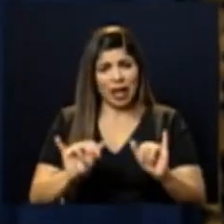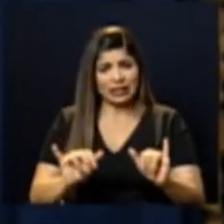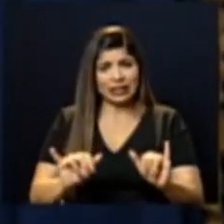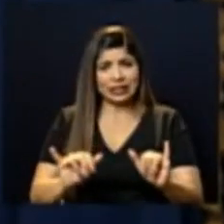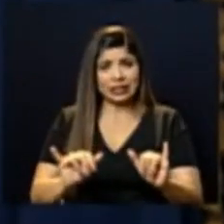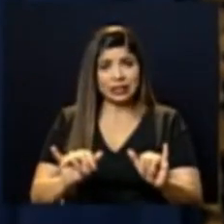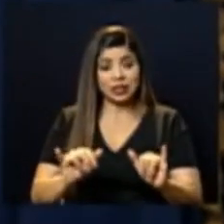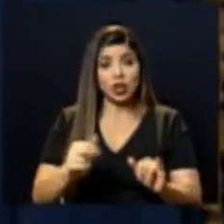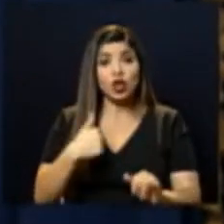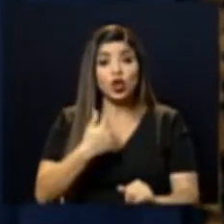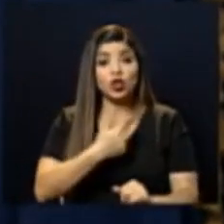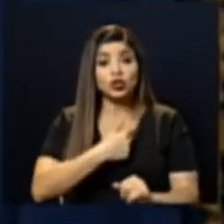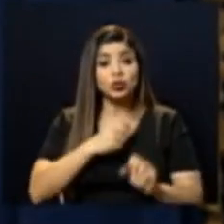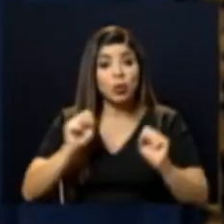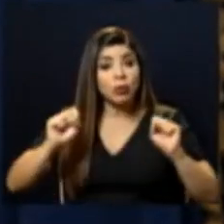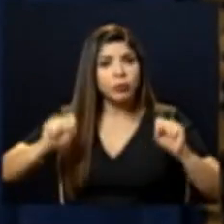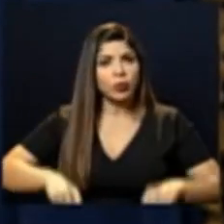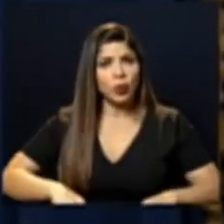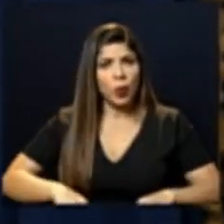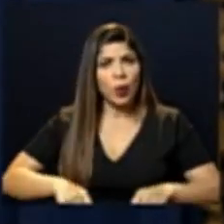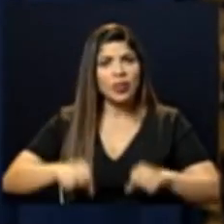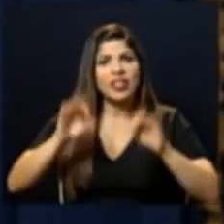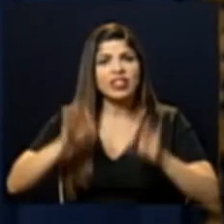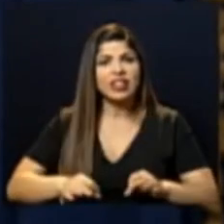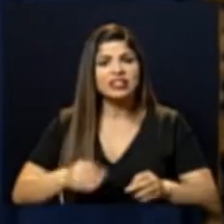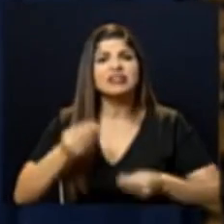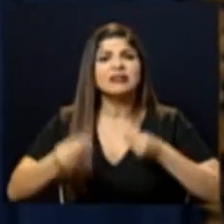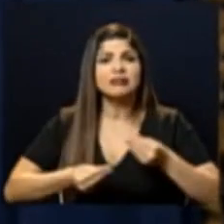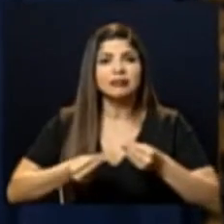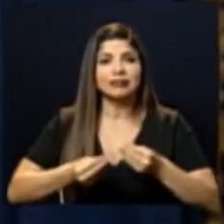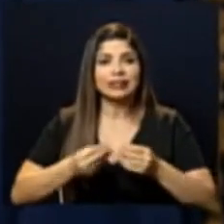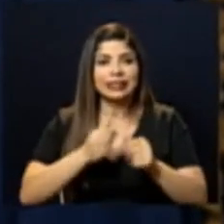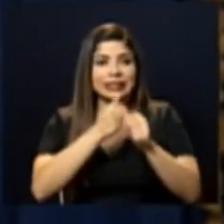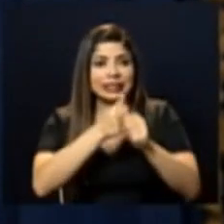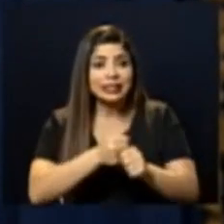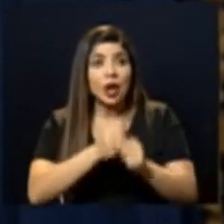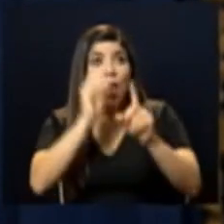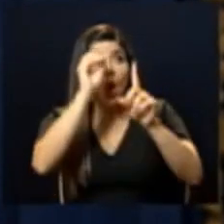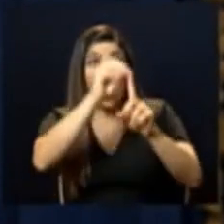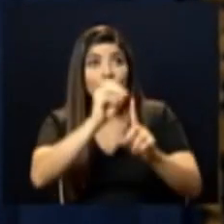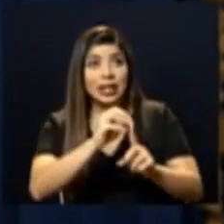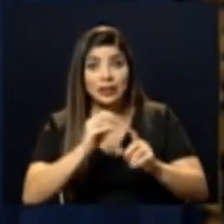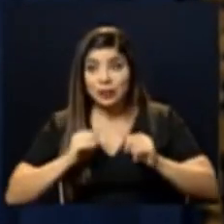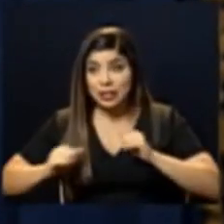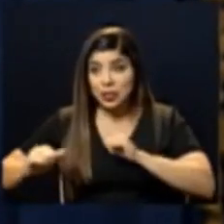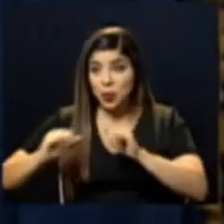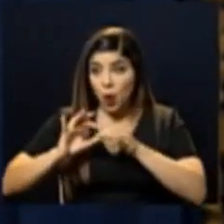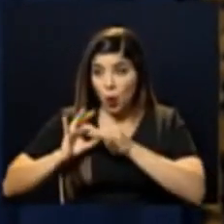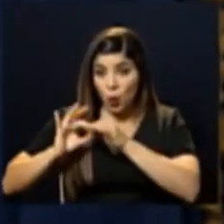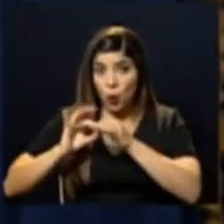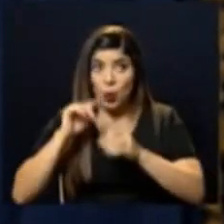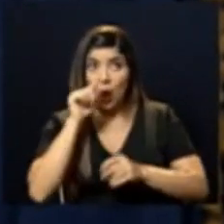Lo que sí podemos decidir es trabajar por los objetivos comunes que nos unen.